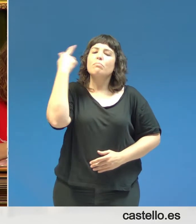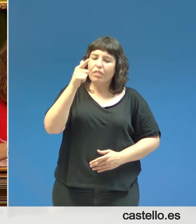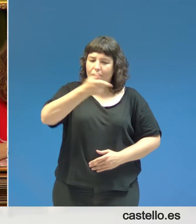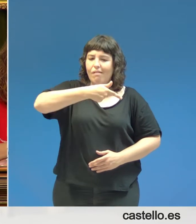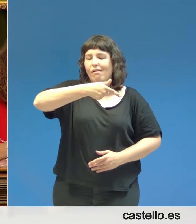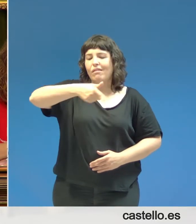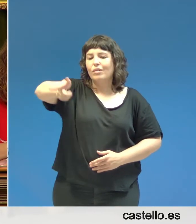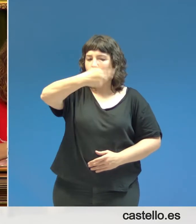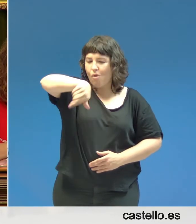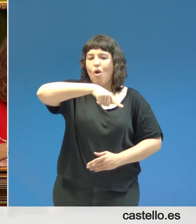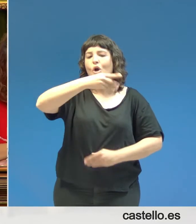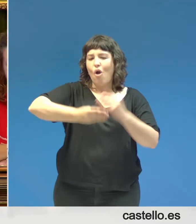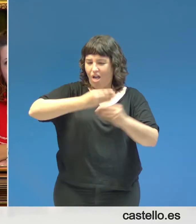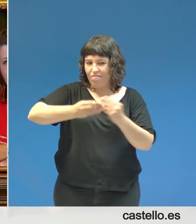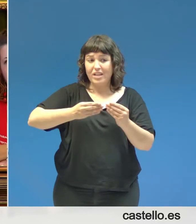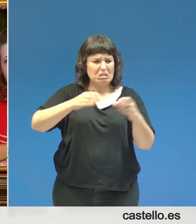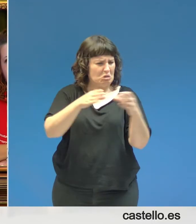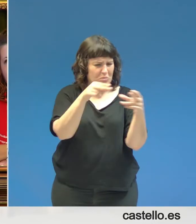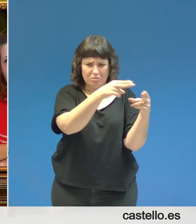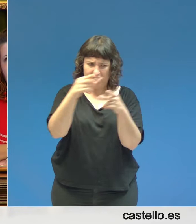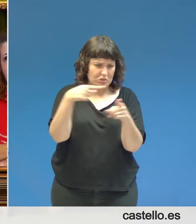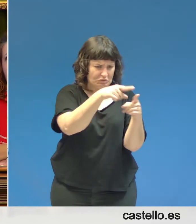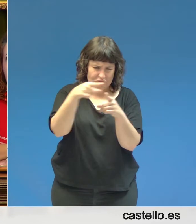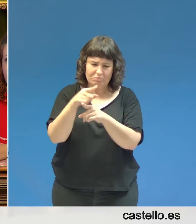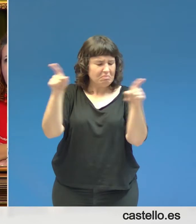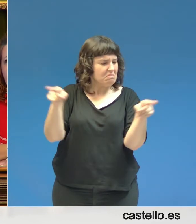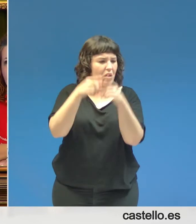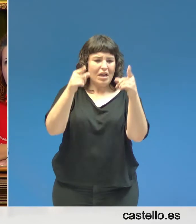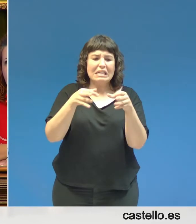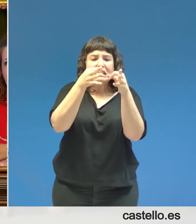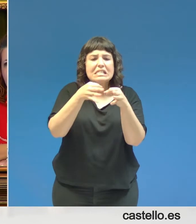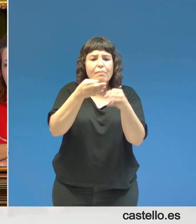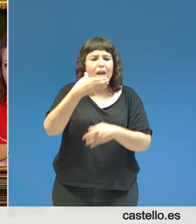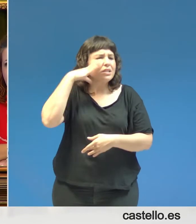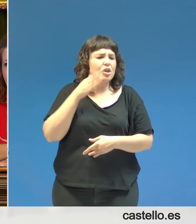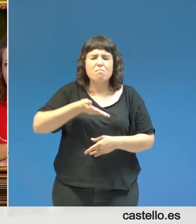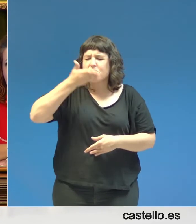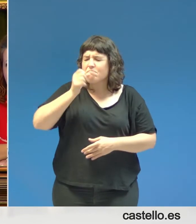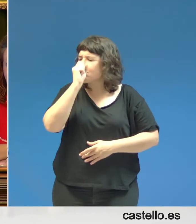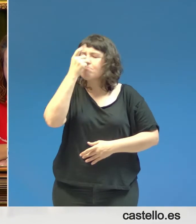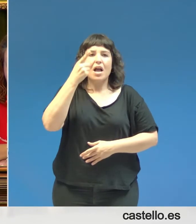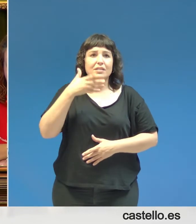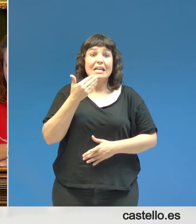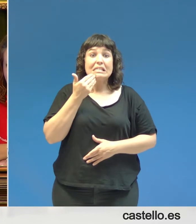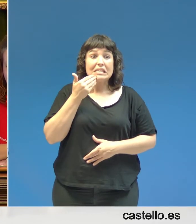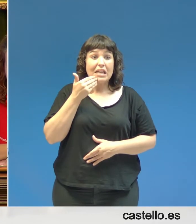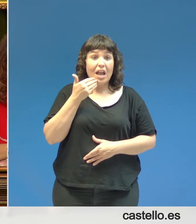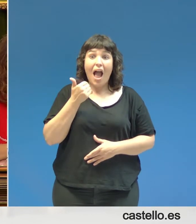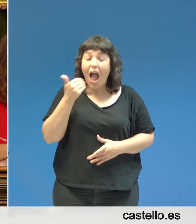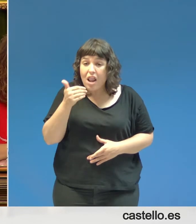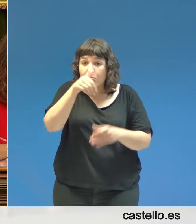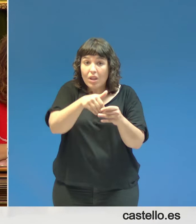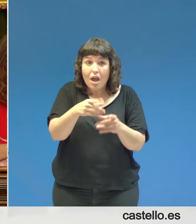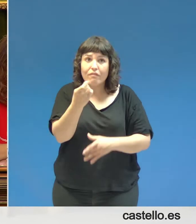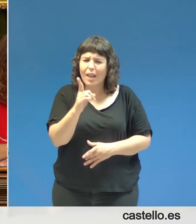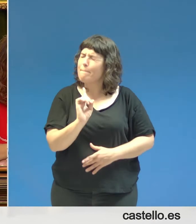distintas posiciones políticas, pero siempre Castellón por encima de todo. Y cuando haya que votar algo, primero Castellón y